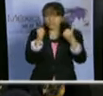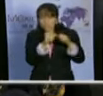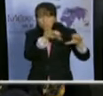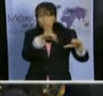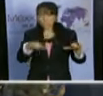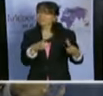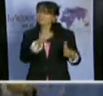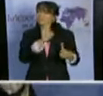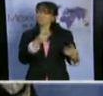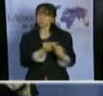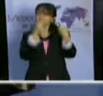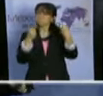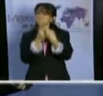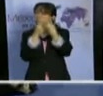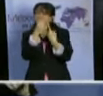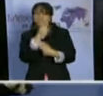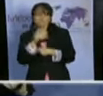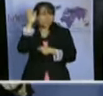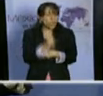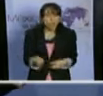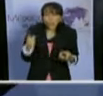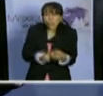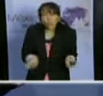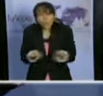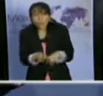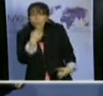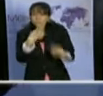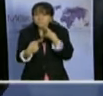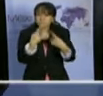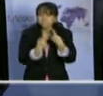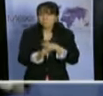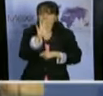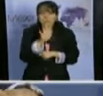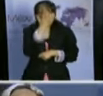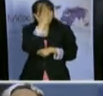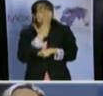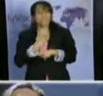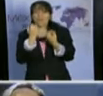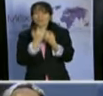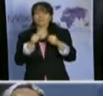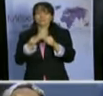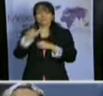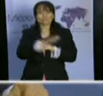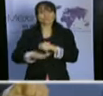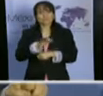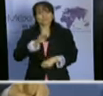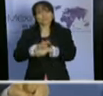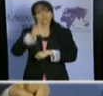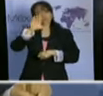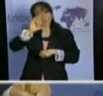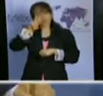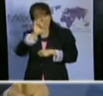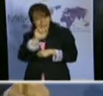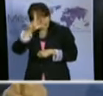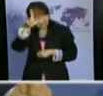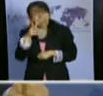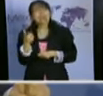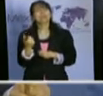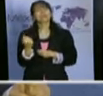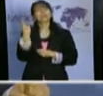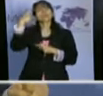tampoco una plataforma mexicana de sociedad civil, y alguien nos dijo en alguna ocasión, quizás no sea una